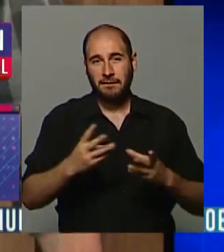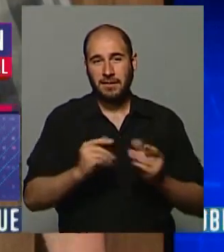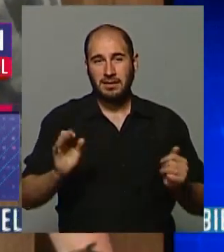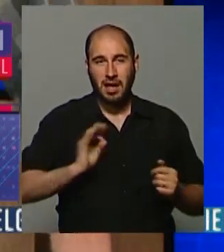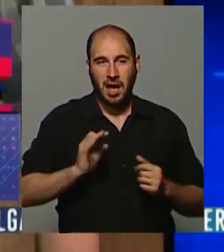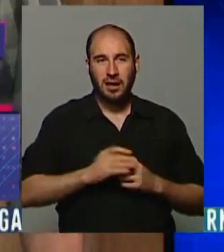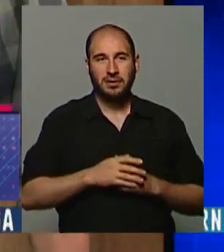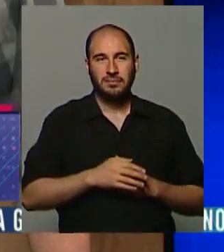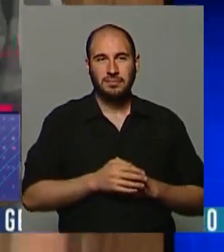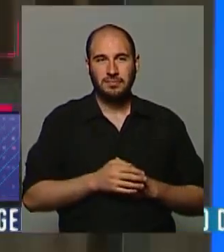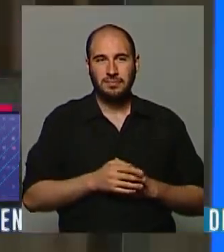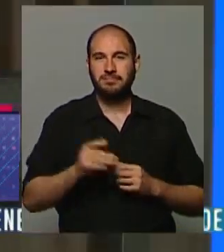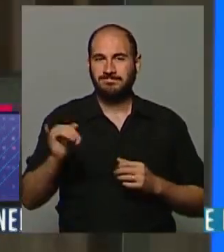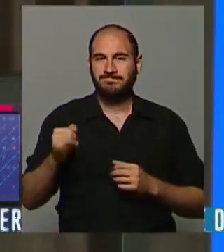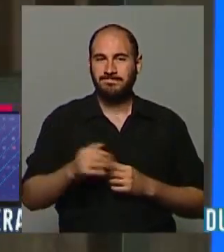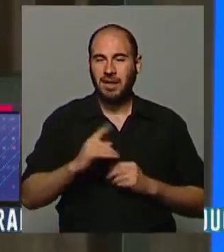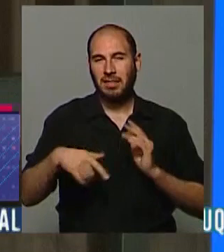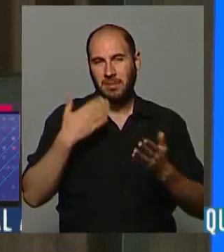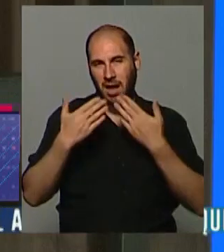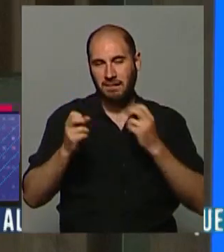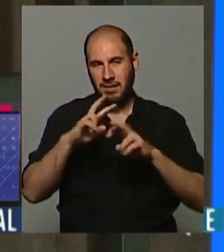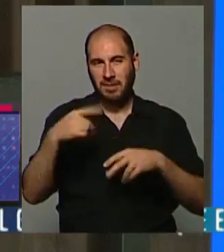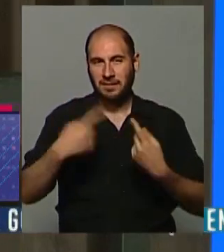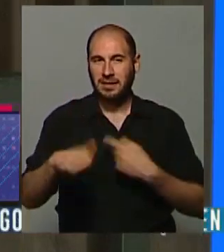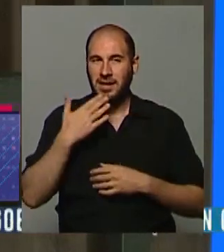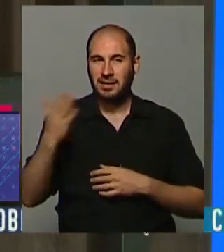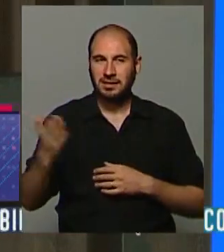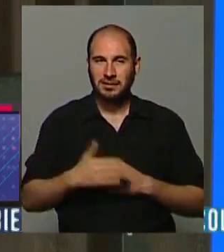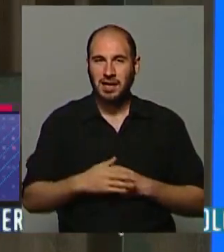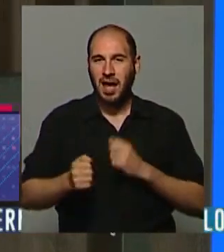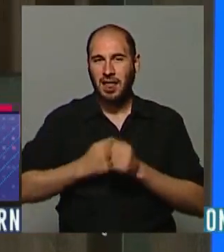seguramente estaremos hablando de eso. Seguramente vamos a estar hablando de distintos temas. Muchas gracias, Santiago. Será hasta la próxima.